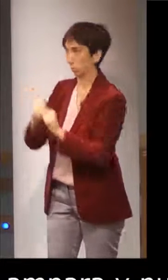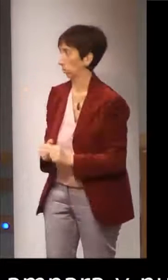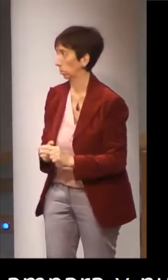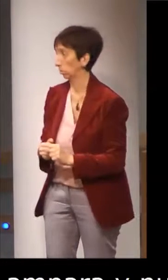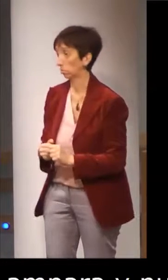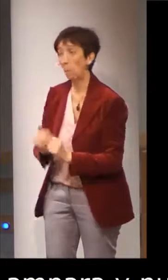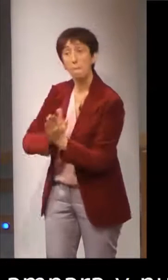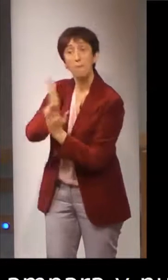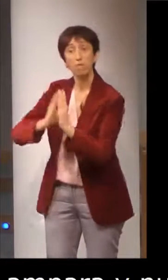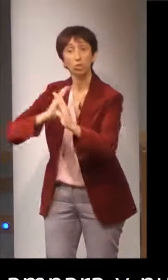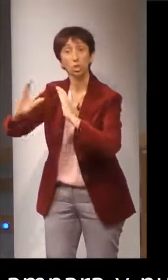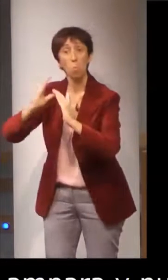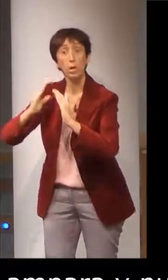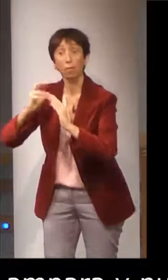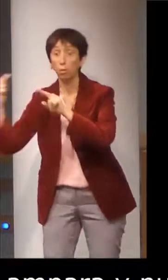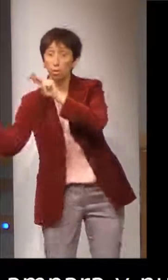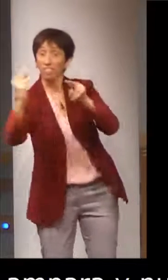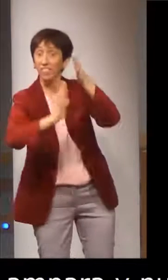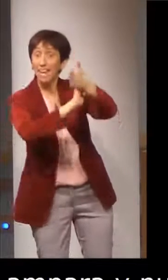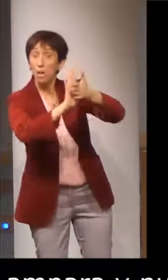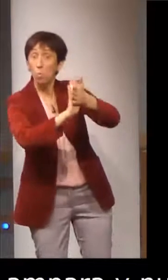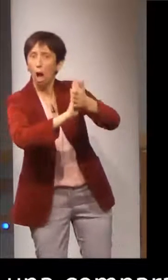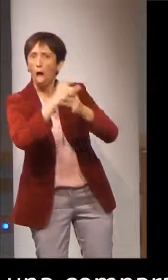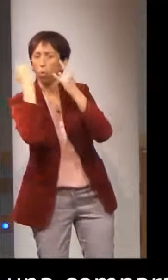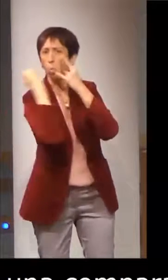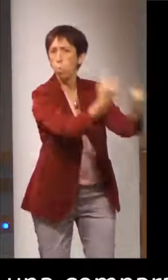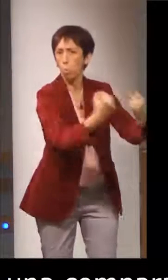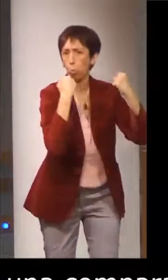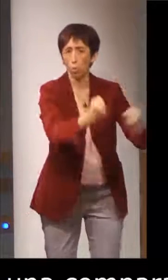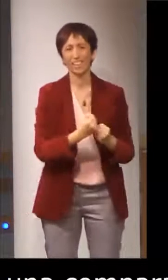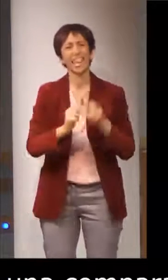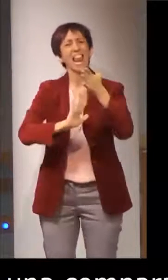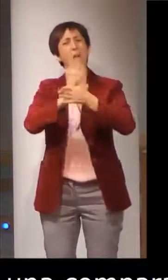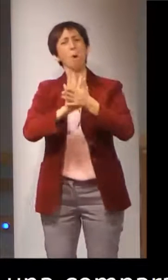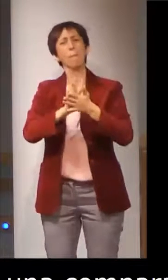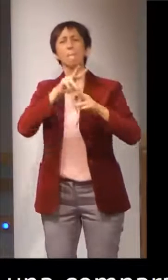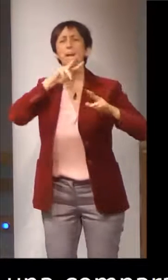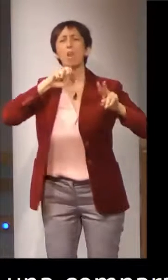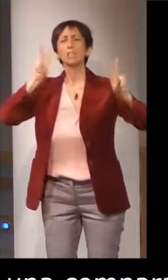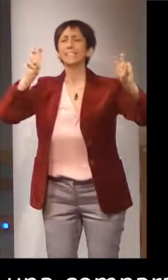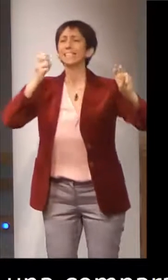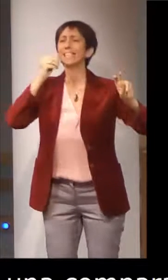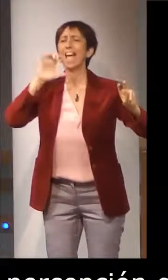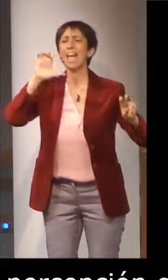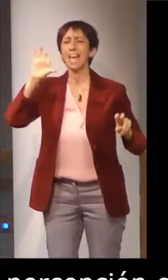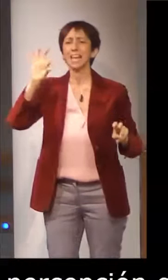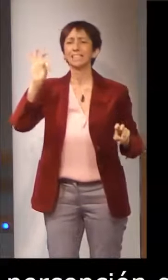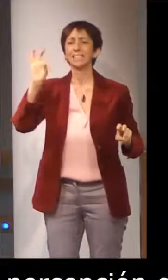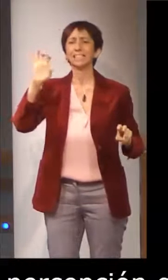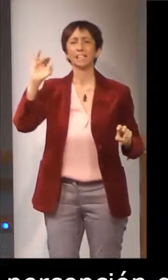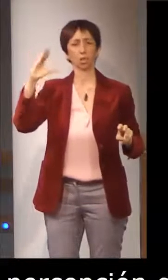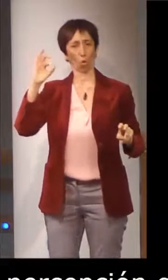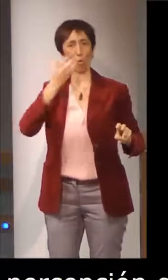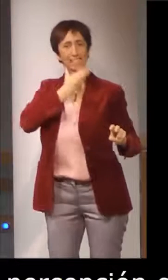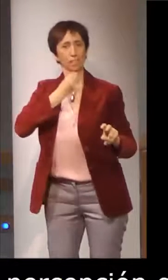percepción que la sociedad tiene de cara a las personas sordas es positiva. También el atractivo mediático que ha despertado